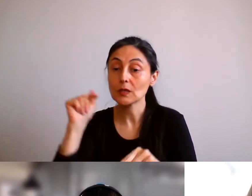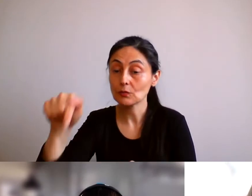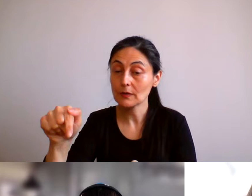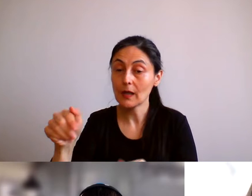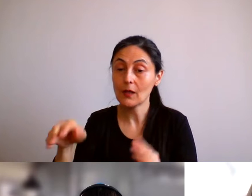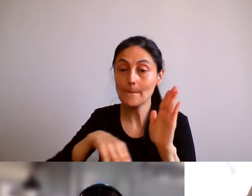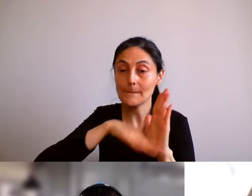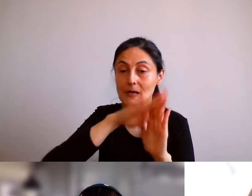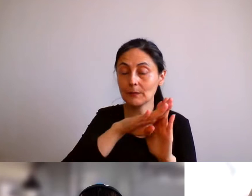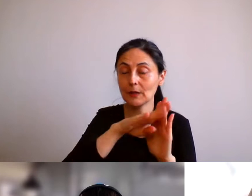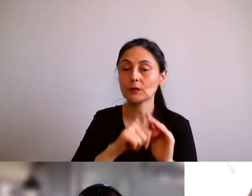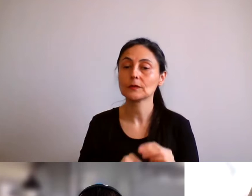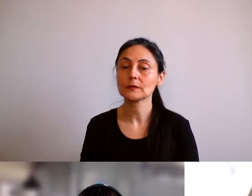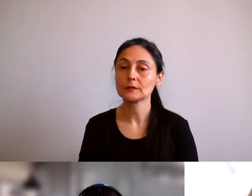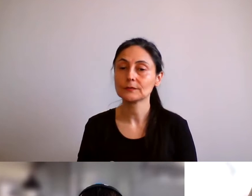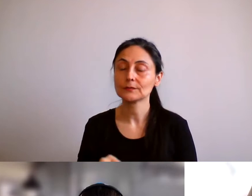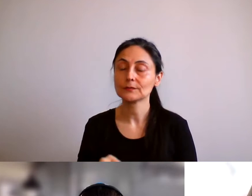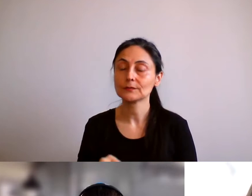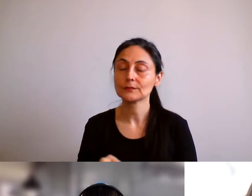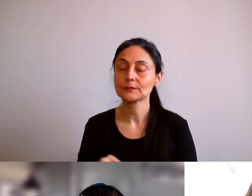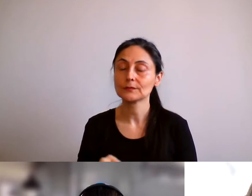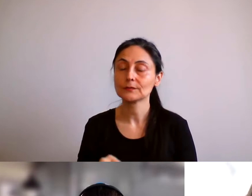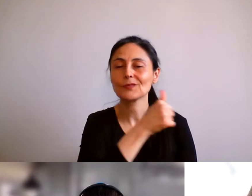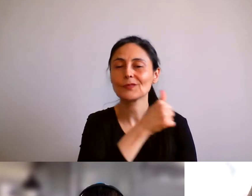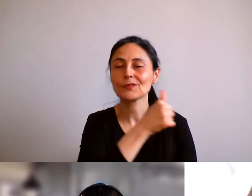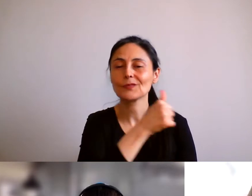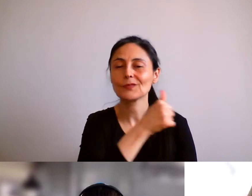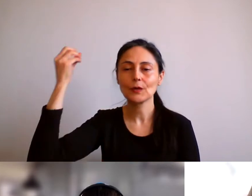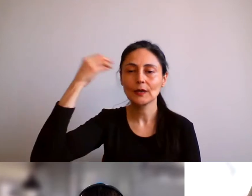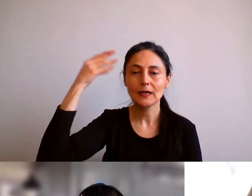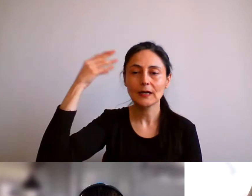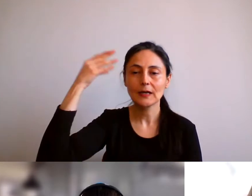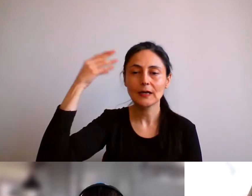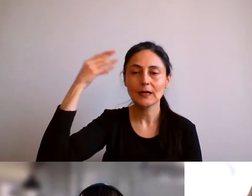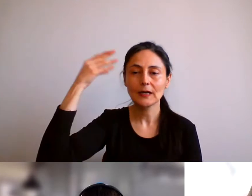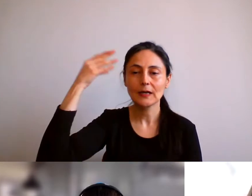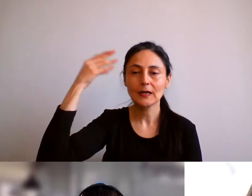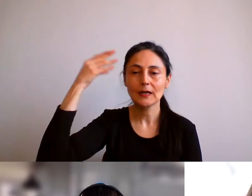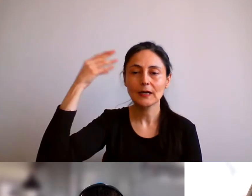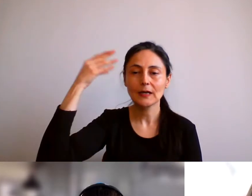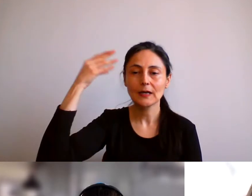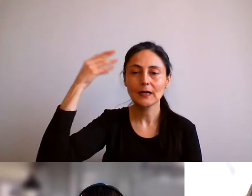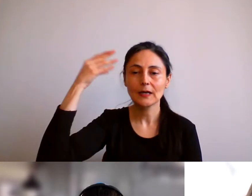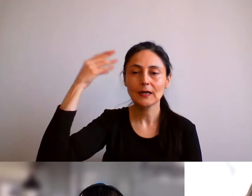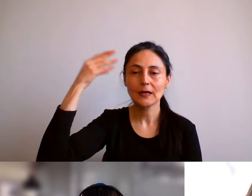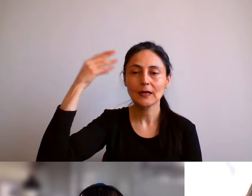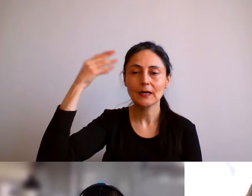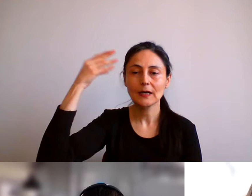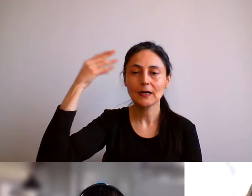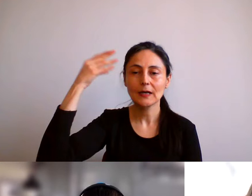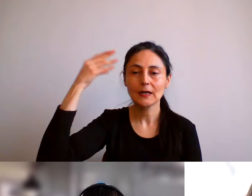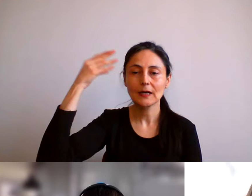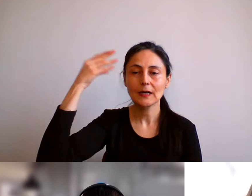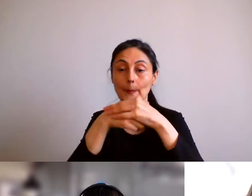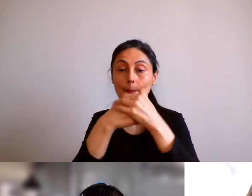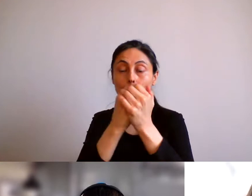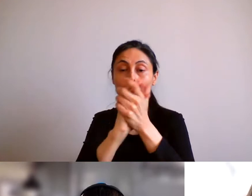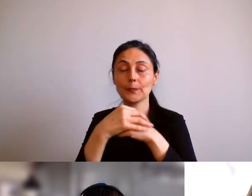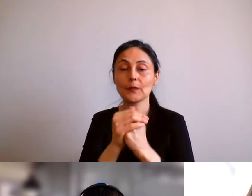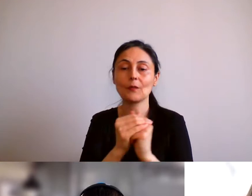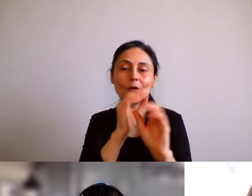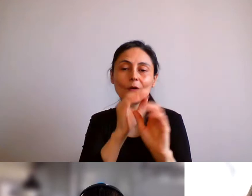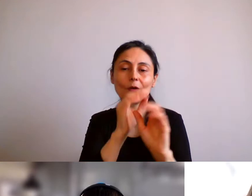Yo creo que con esto también todos aprendimos algo súper básico que tiene que ver con las normas de higiene y empezamos a hablar como de la seguridad, de la bioseguridad. O sea,